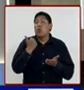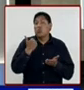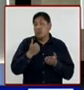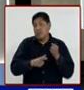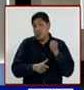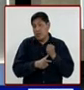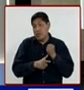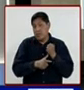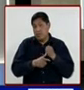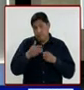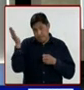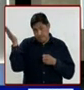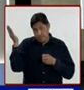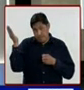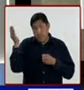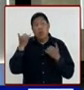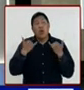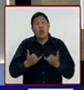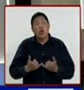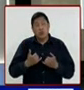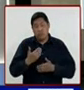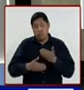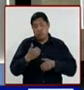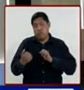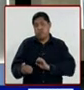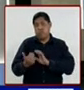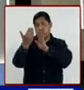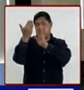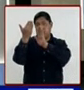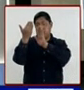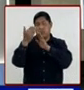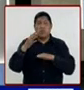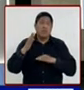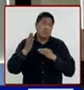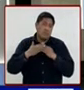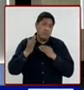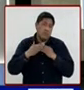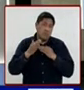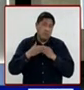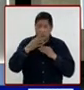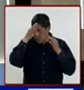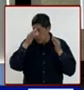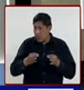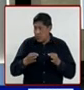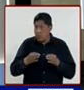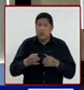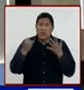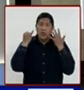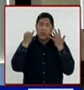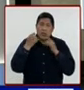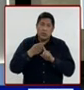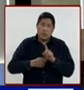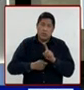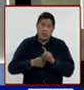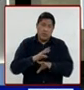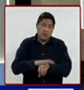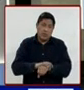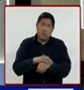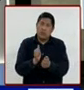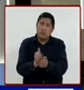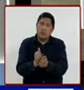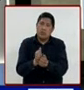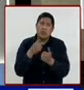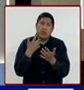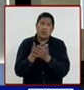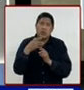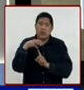dirigentes. Le estoy hablando del señor César Apaza. Hoy se ha desarrollado la audiencia de medidas cautelares. La determinación es 6 meses de detención preventiva en la